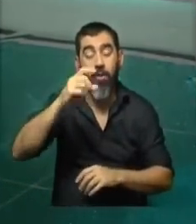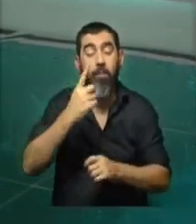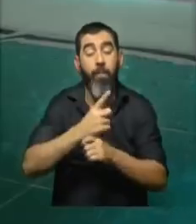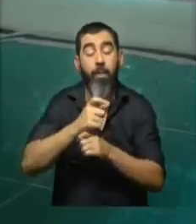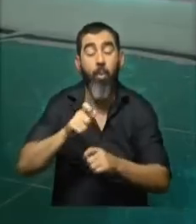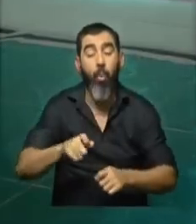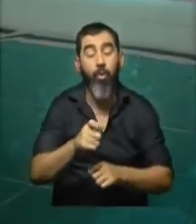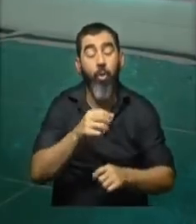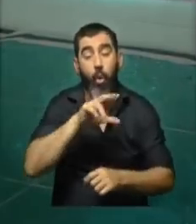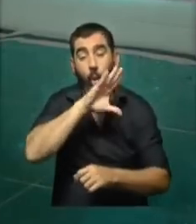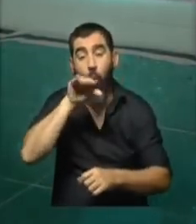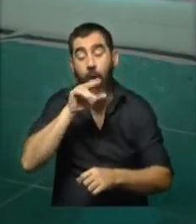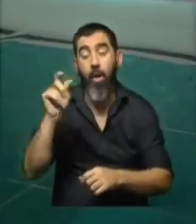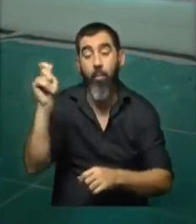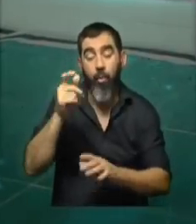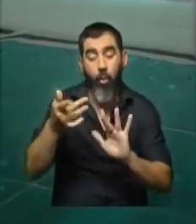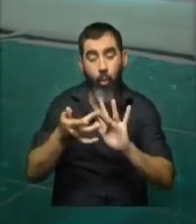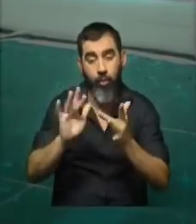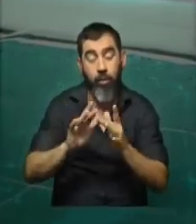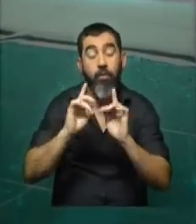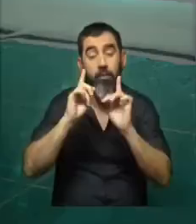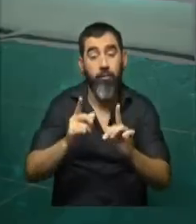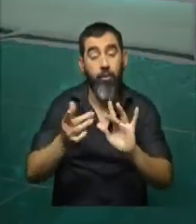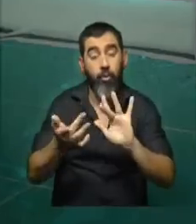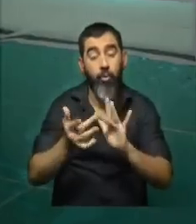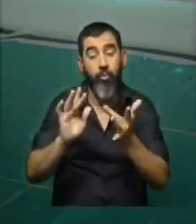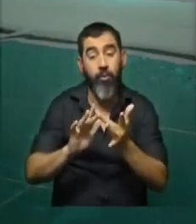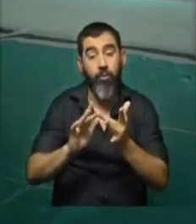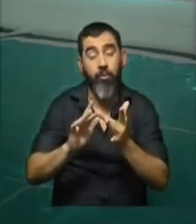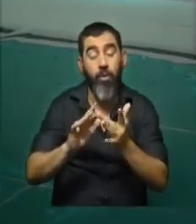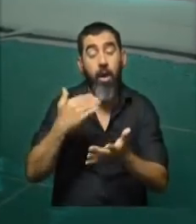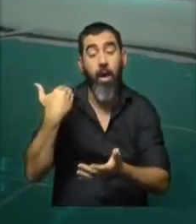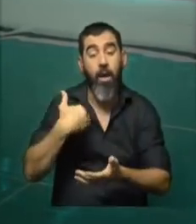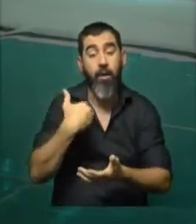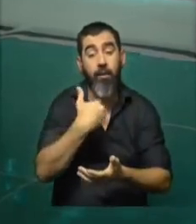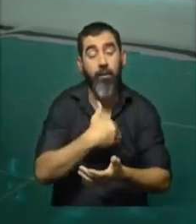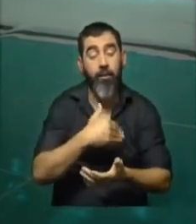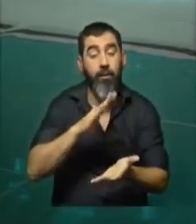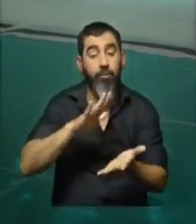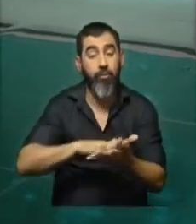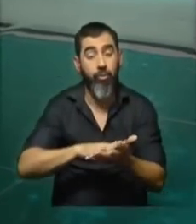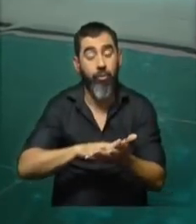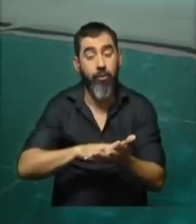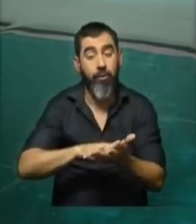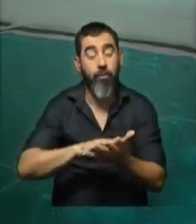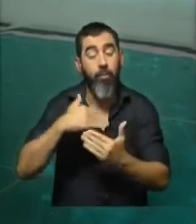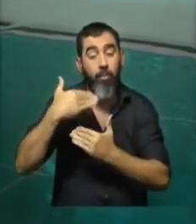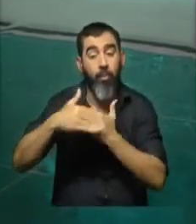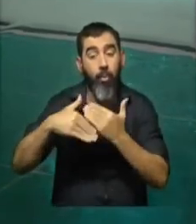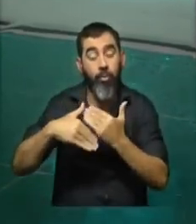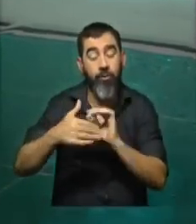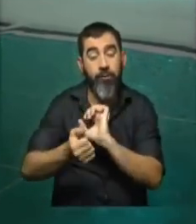y público. Vamos a tener contacto desde allí y también vamos a tener un contacto con la República Argentina analizando lo que fue el